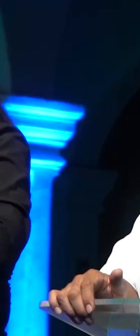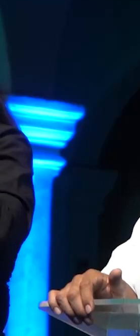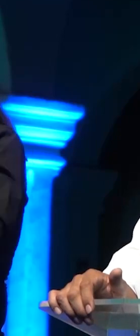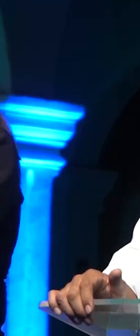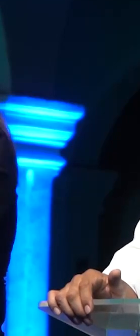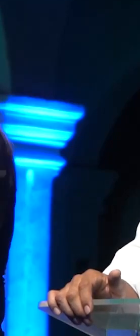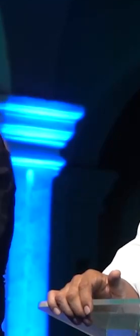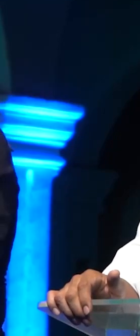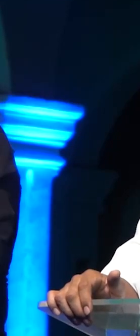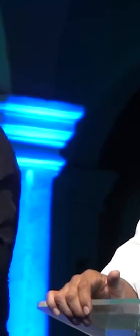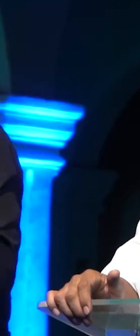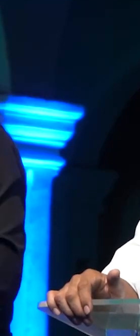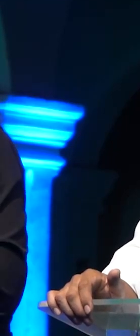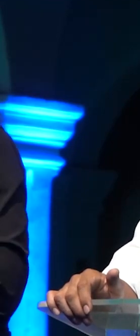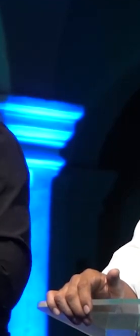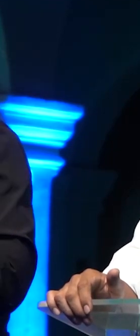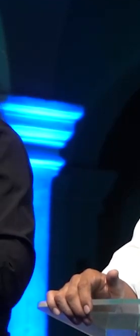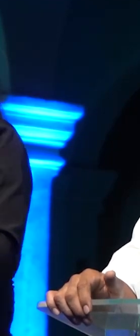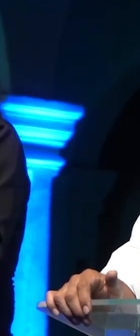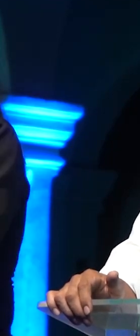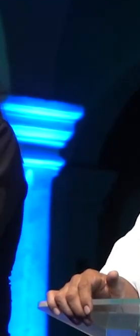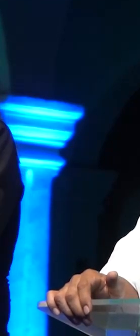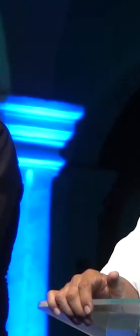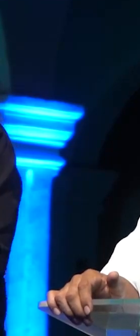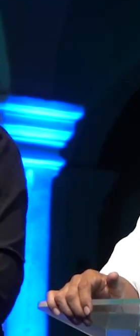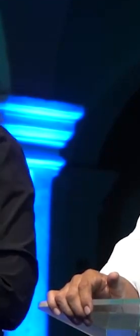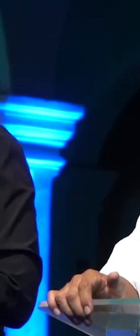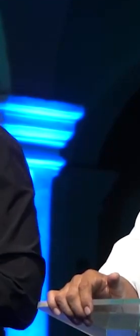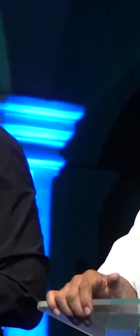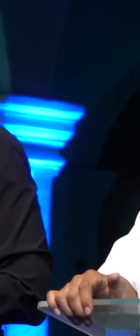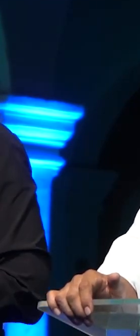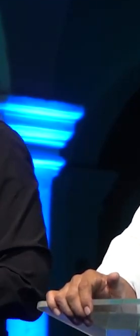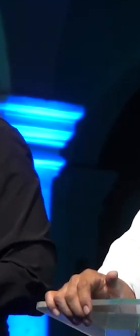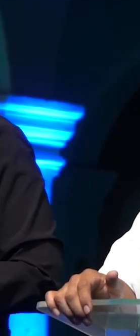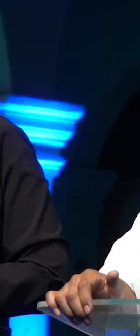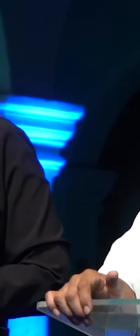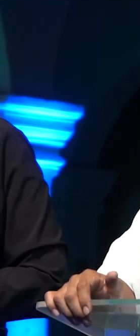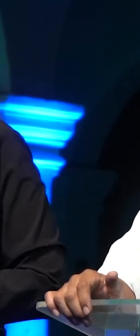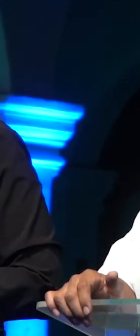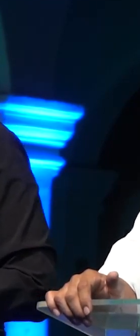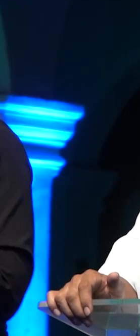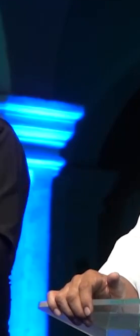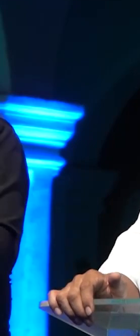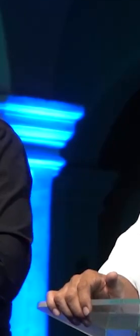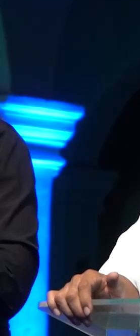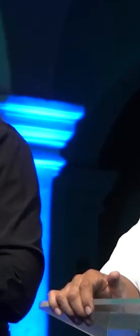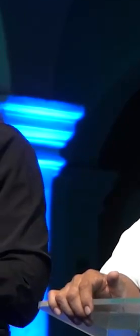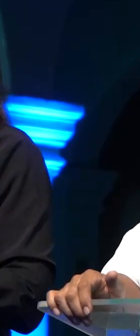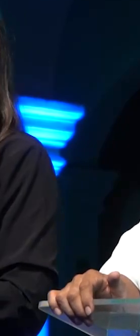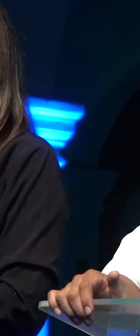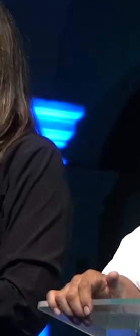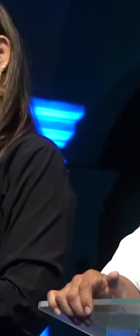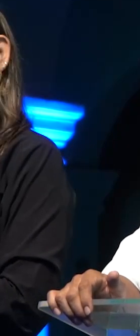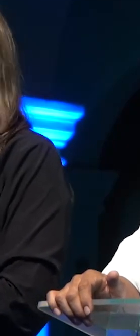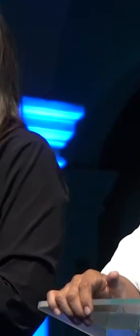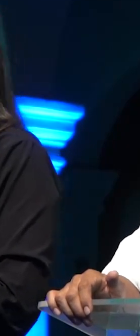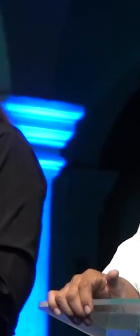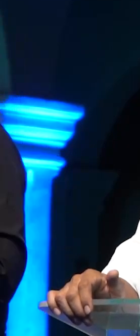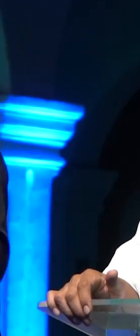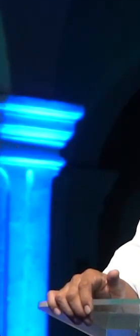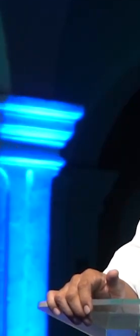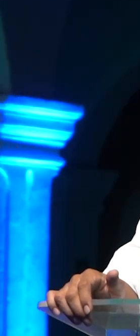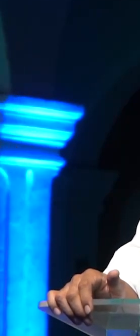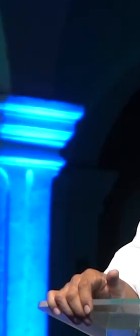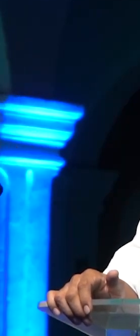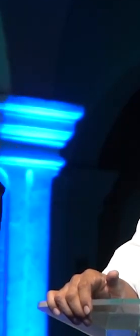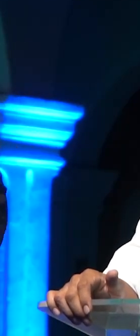avances significativos. Y parte de ese compromiso para nosotros significa que no podemos solos, que tenemos que trabajar conjuntamente en una